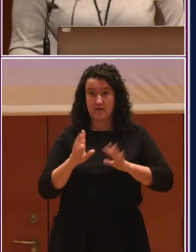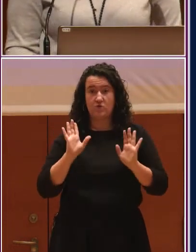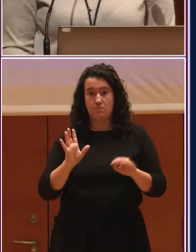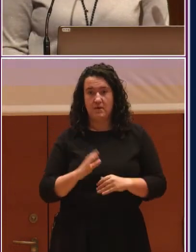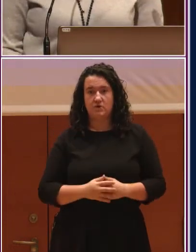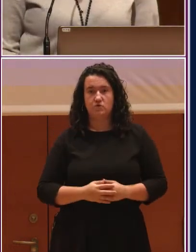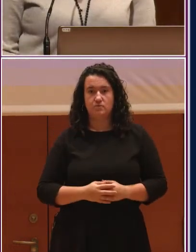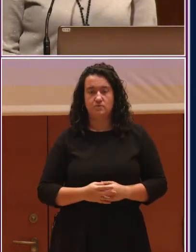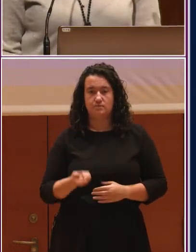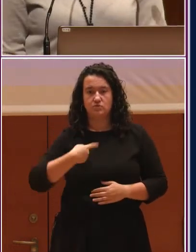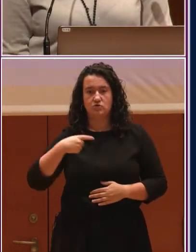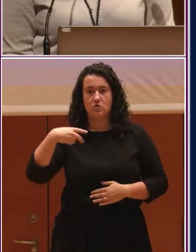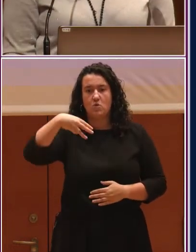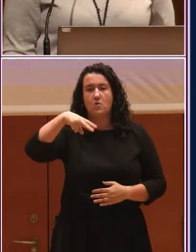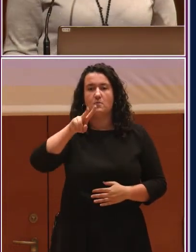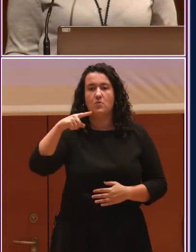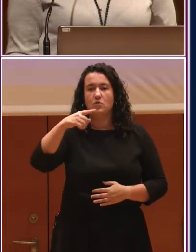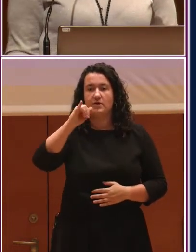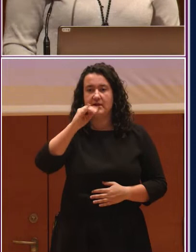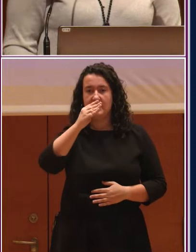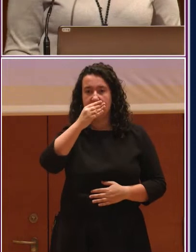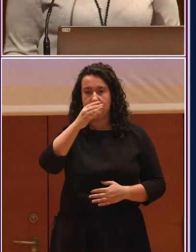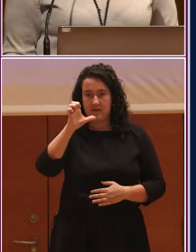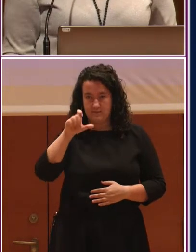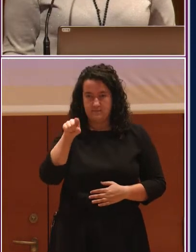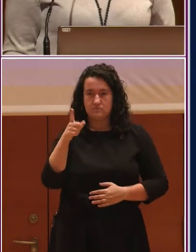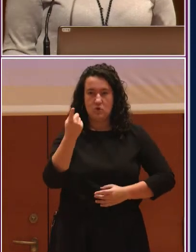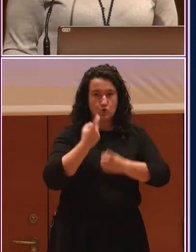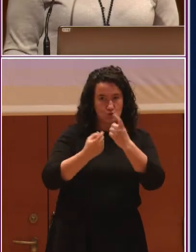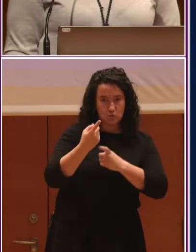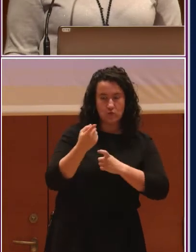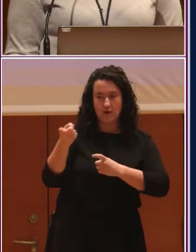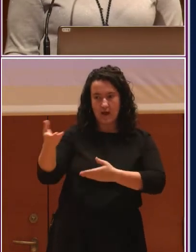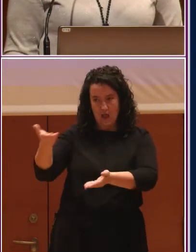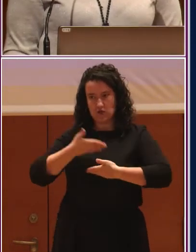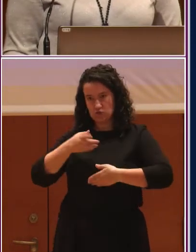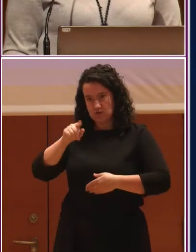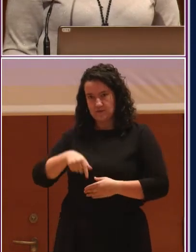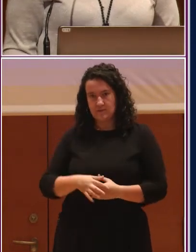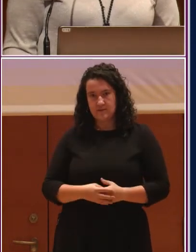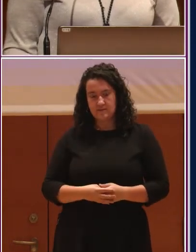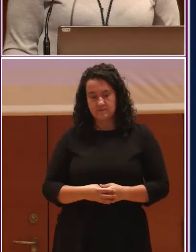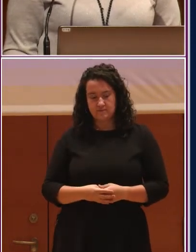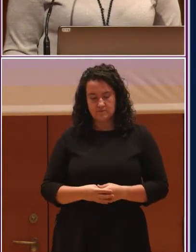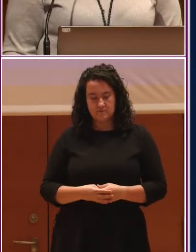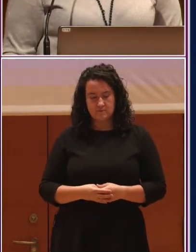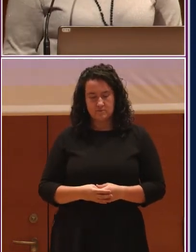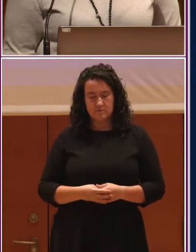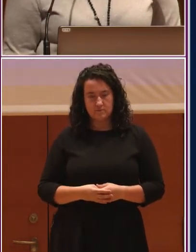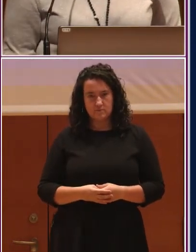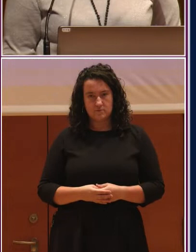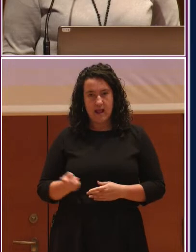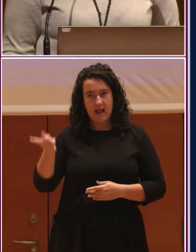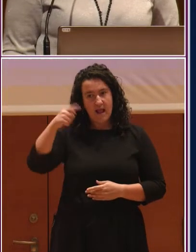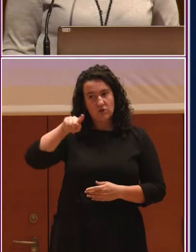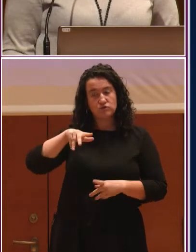importante que a veces no hacemos demasiado acerca de esto y no lo he comentado hasta el principio no lo he